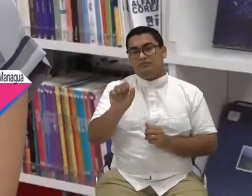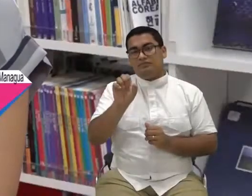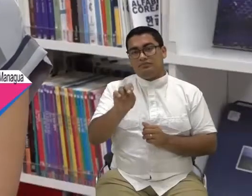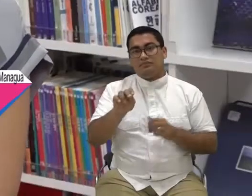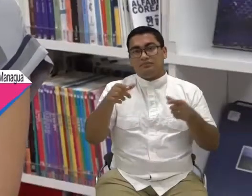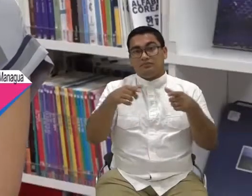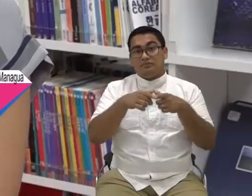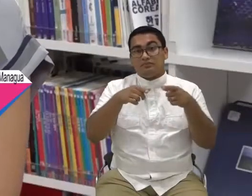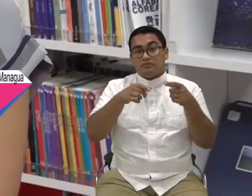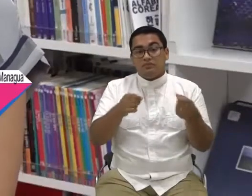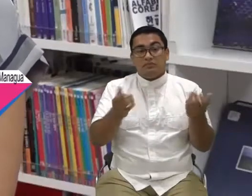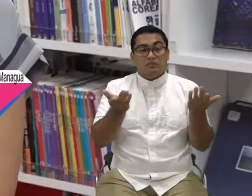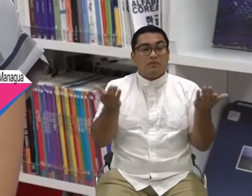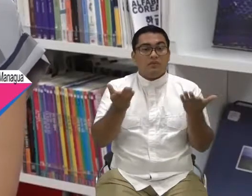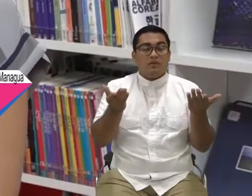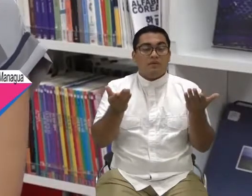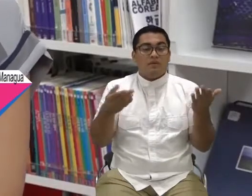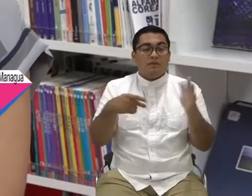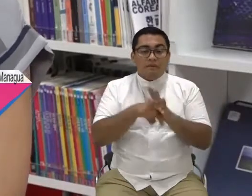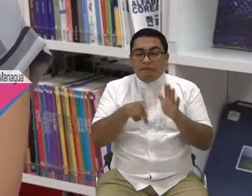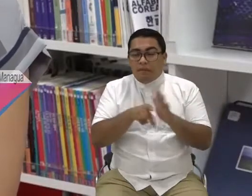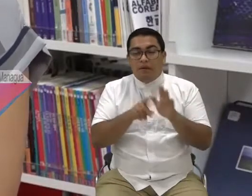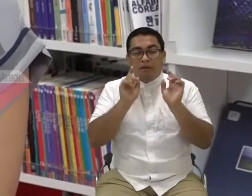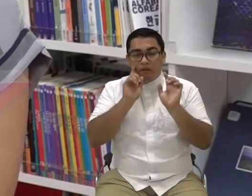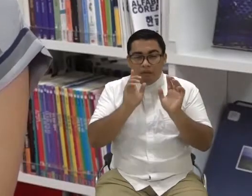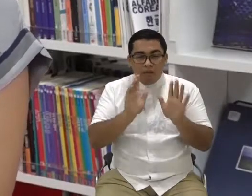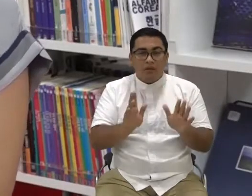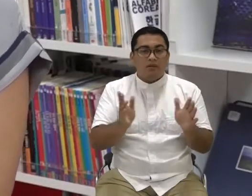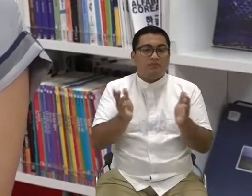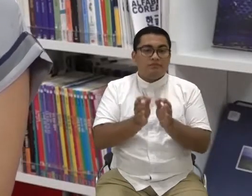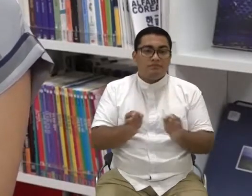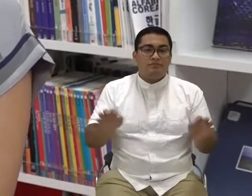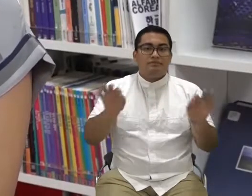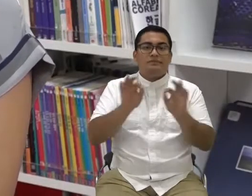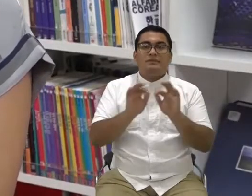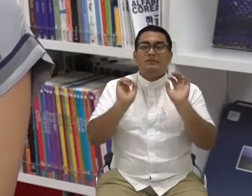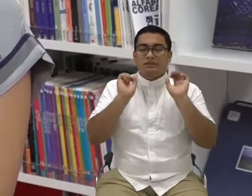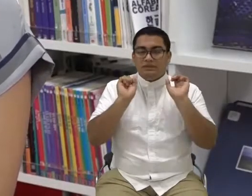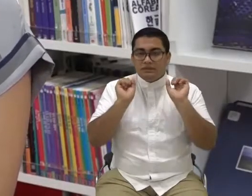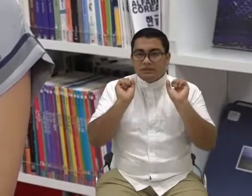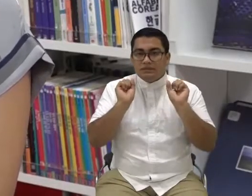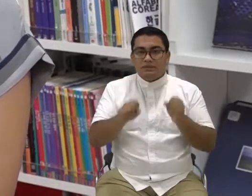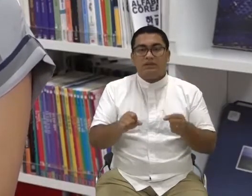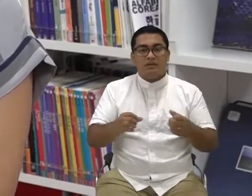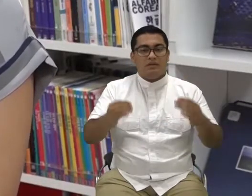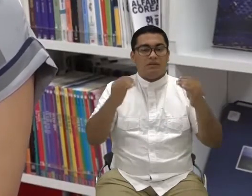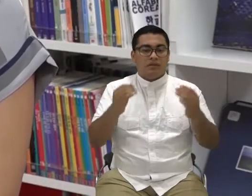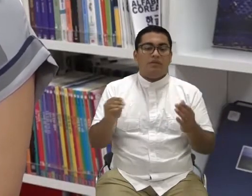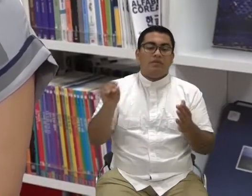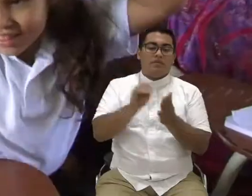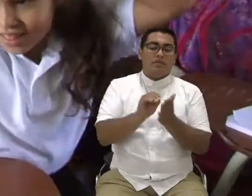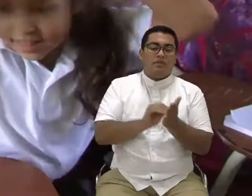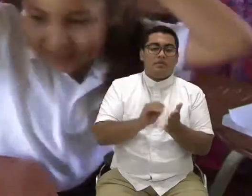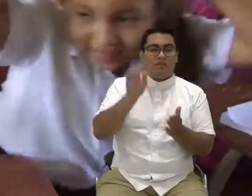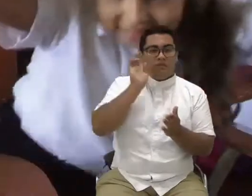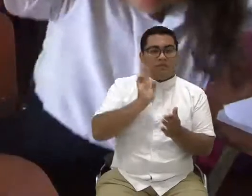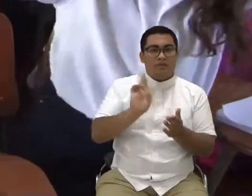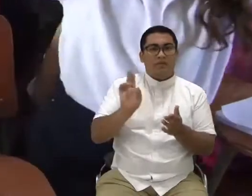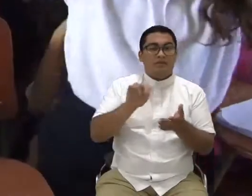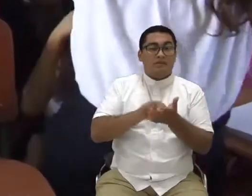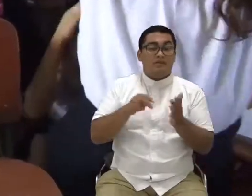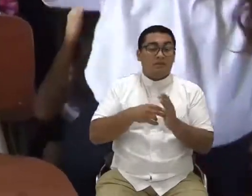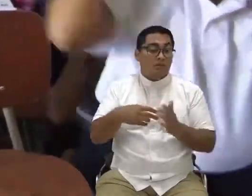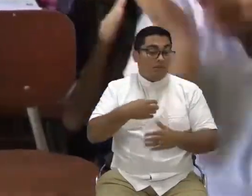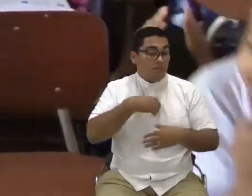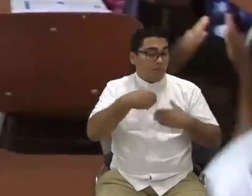es que la gestión integral de riesgo se transversalice y sea incluida dentro de la educación formal y no formal. Nosotros no podemos